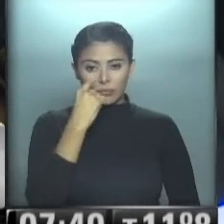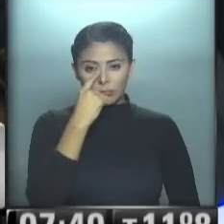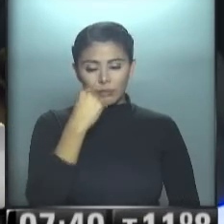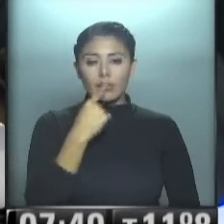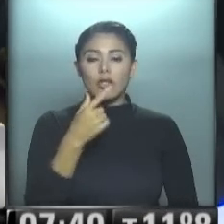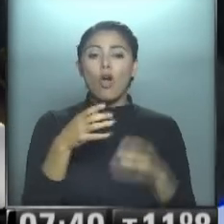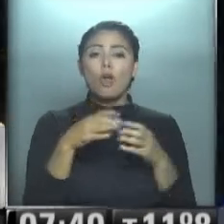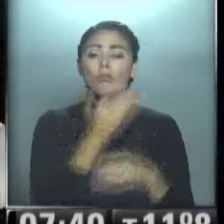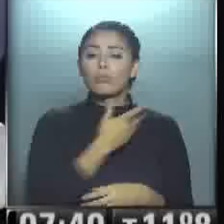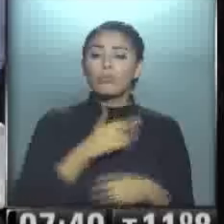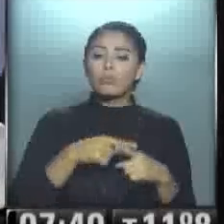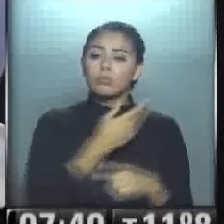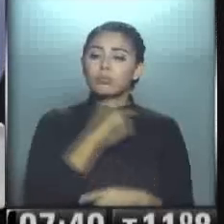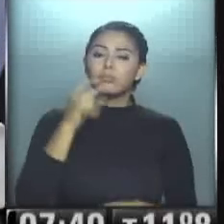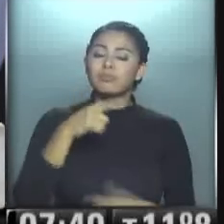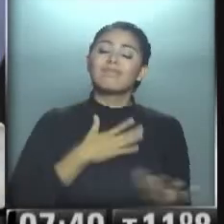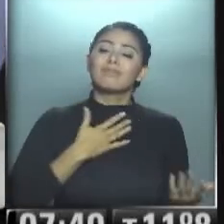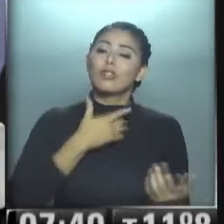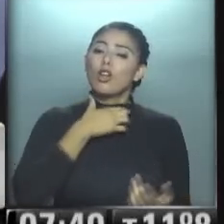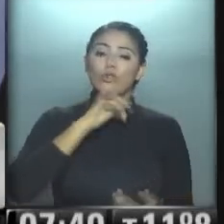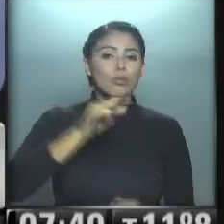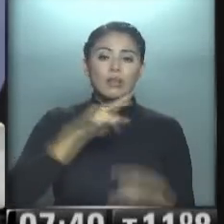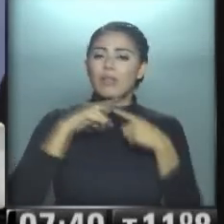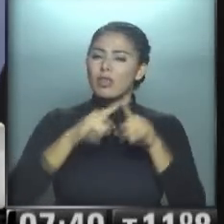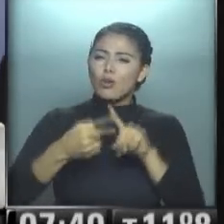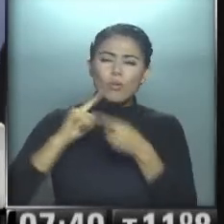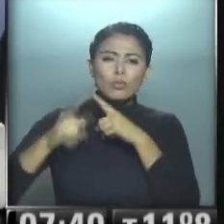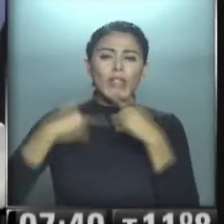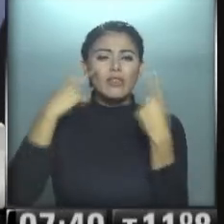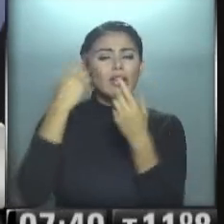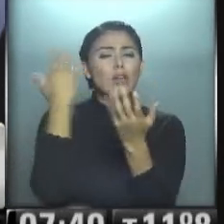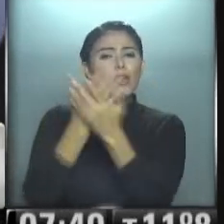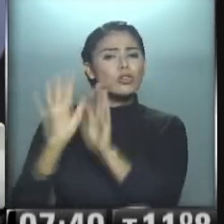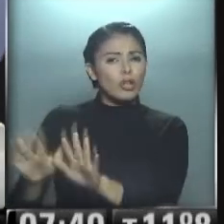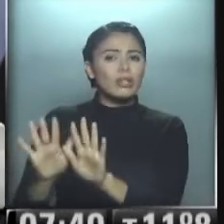oficialismo continúa negándose a dar la discusión. Hace rato que hay varios proyectos.